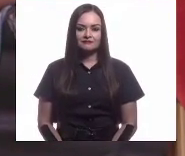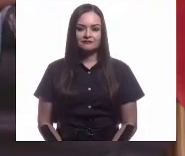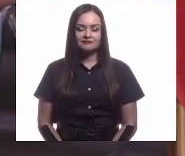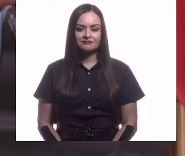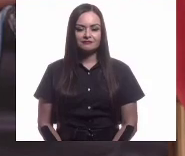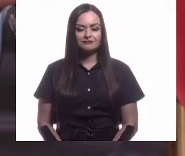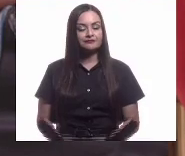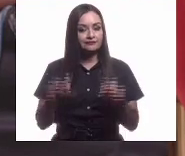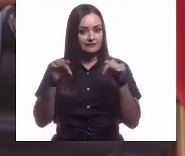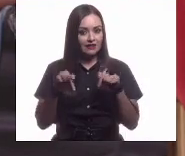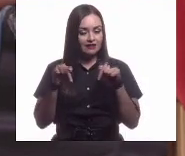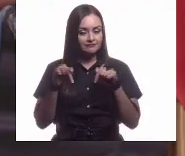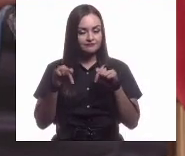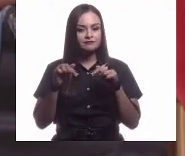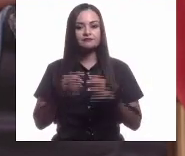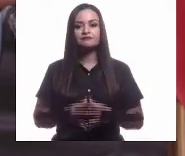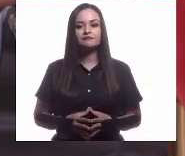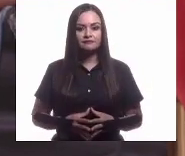Aquí mismo,